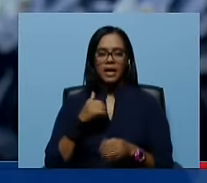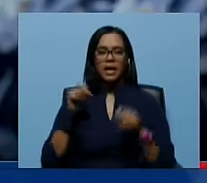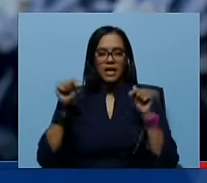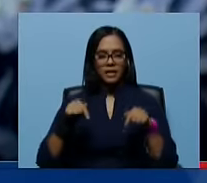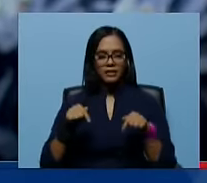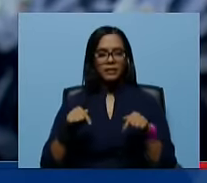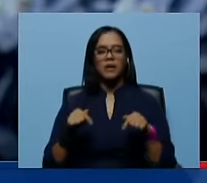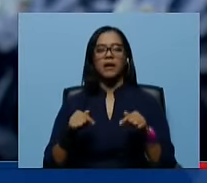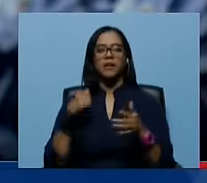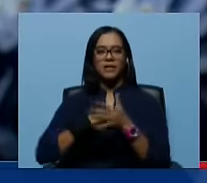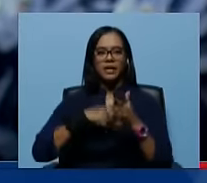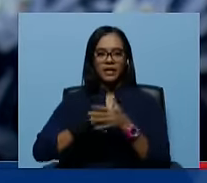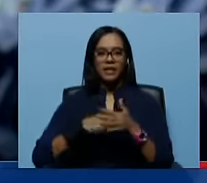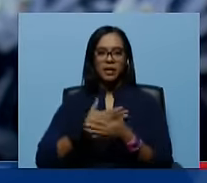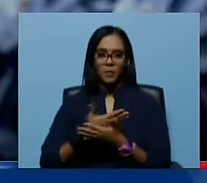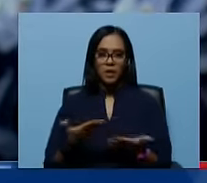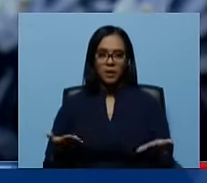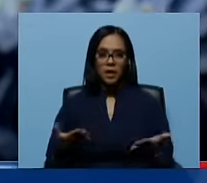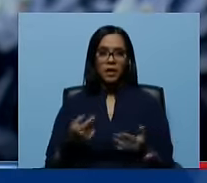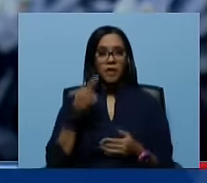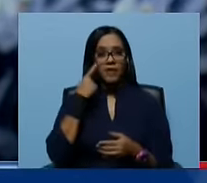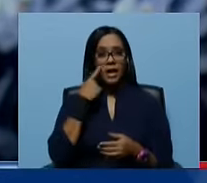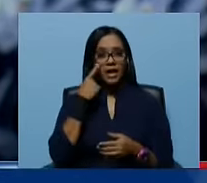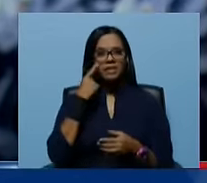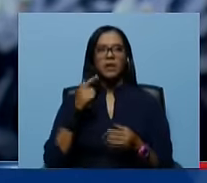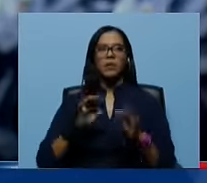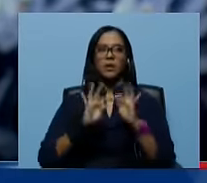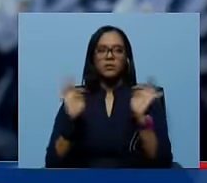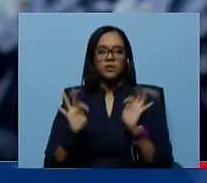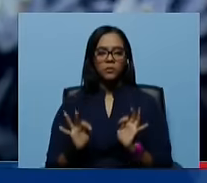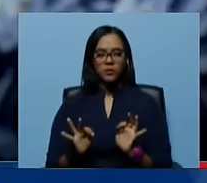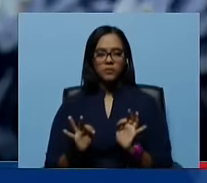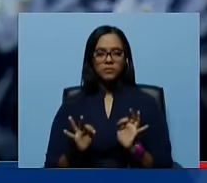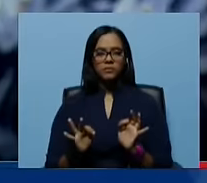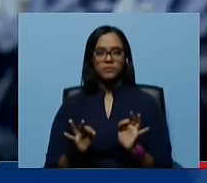que nosotros tenemos que dar, fíjense una característica